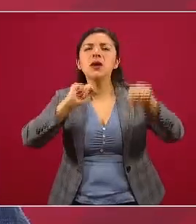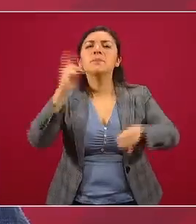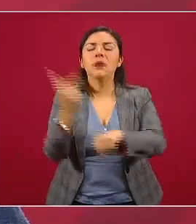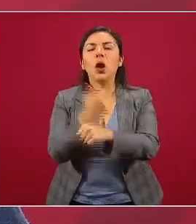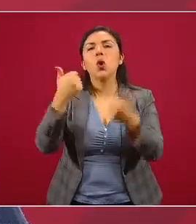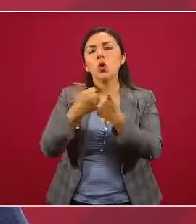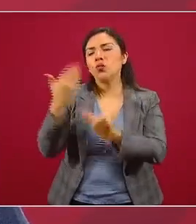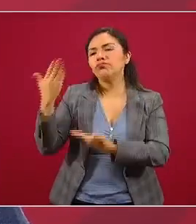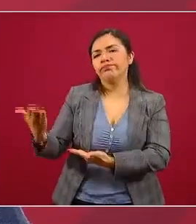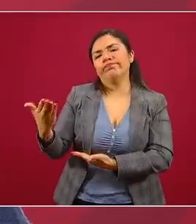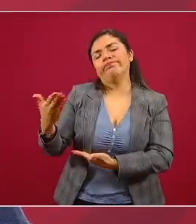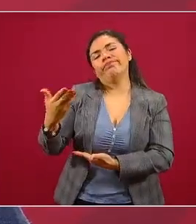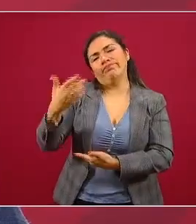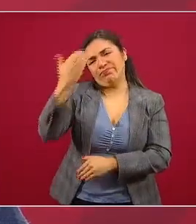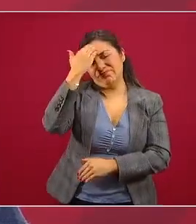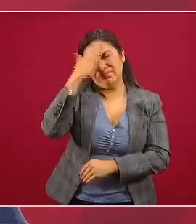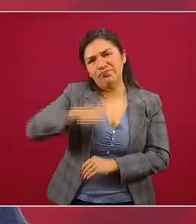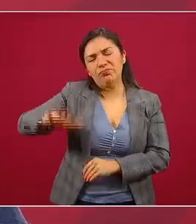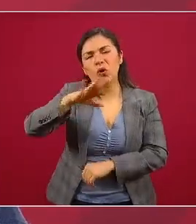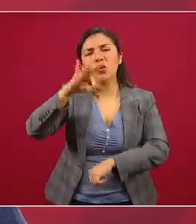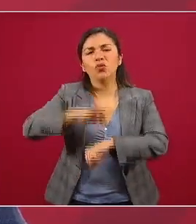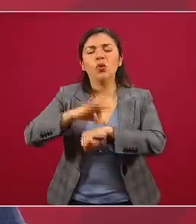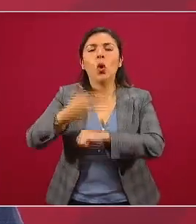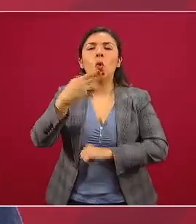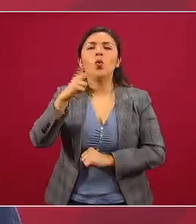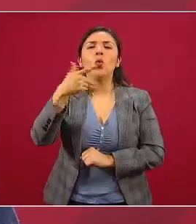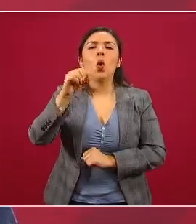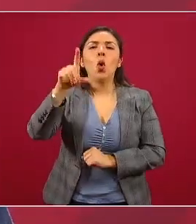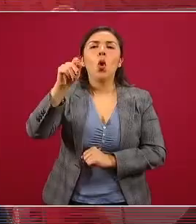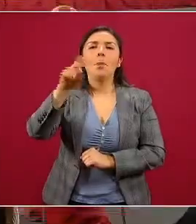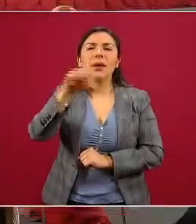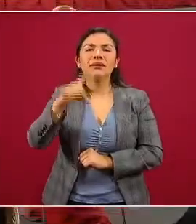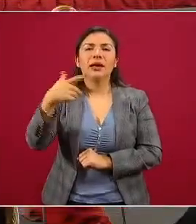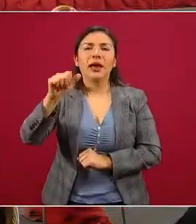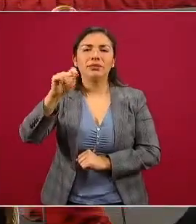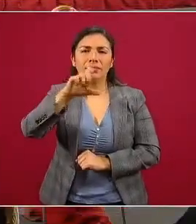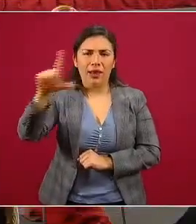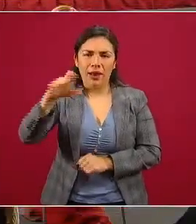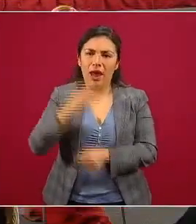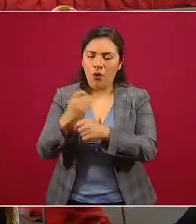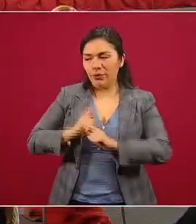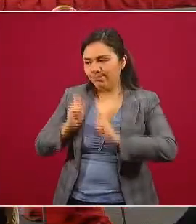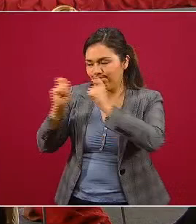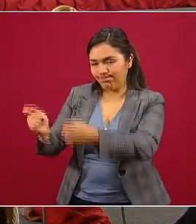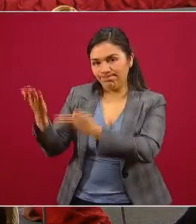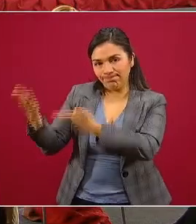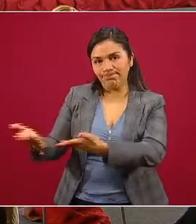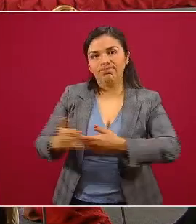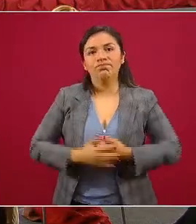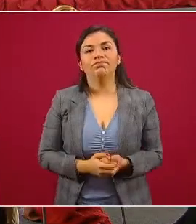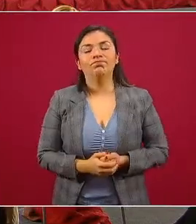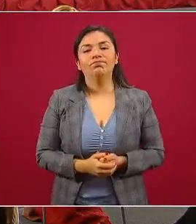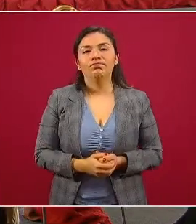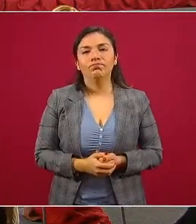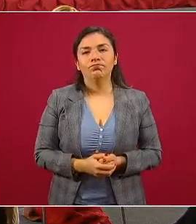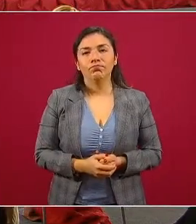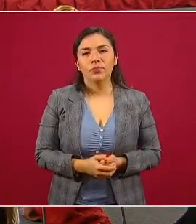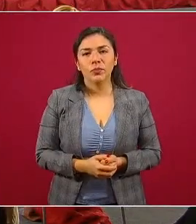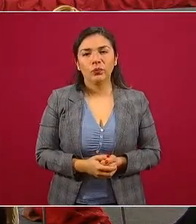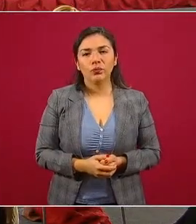voz de nuestro apreciado Hugo López-Gatell Ramírez, a quien le cedo la palabra.